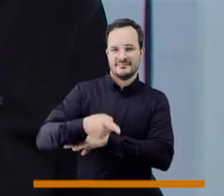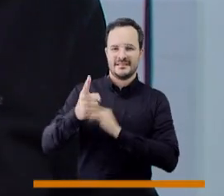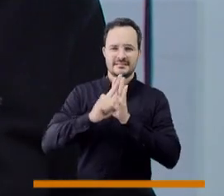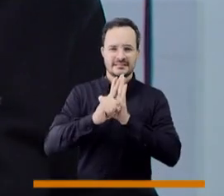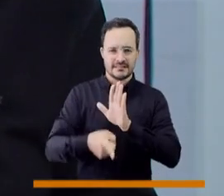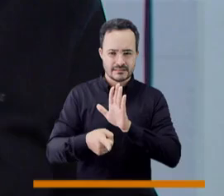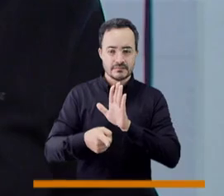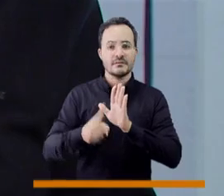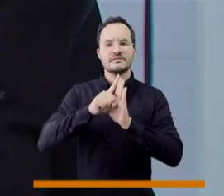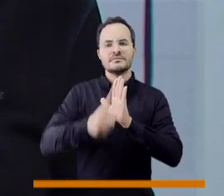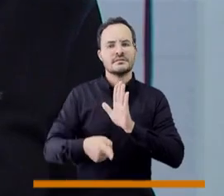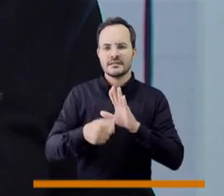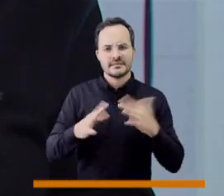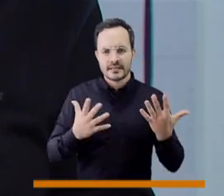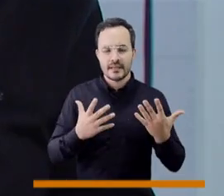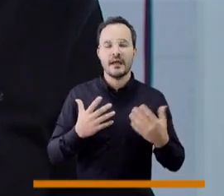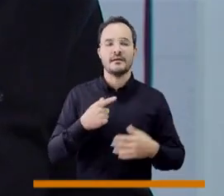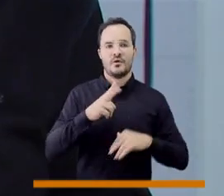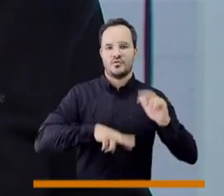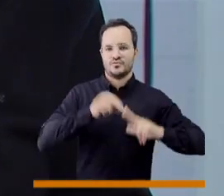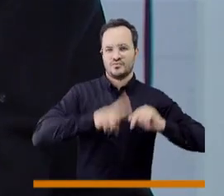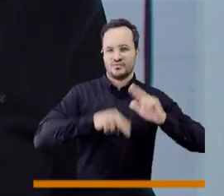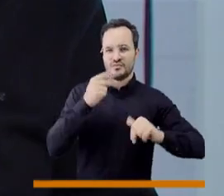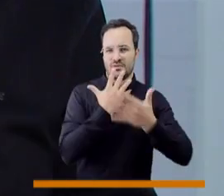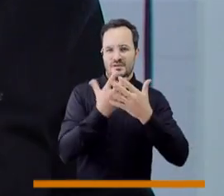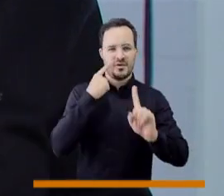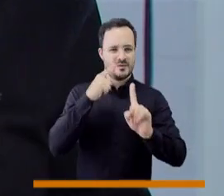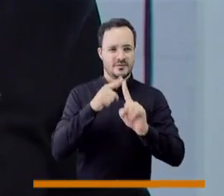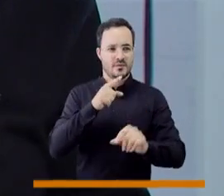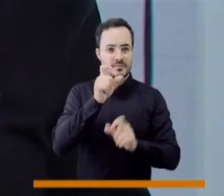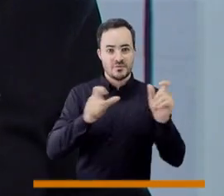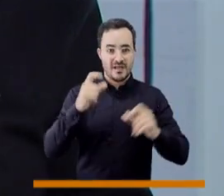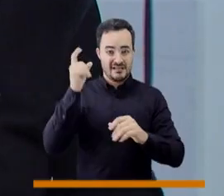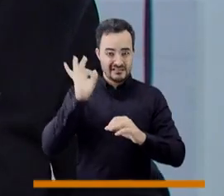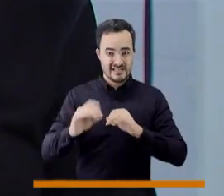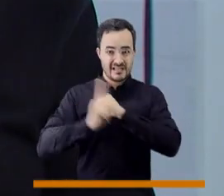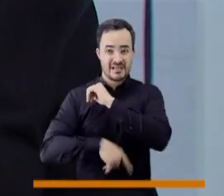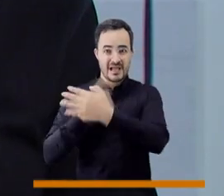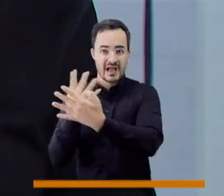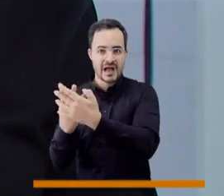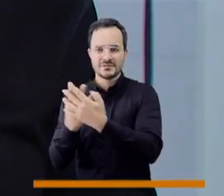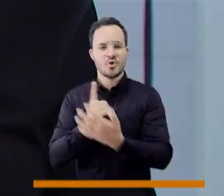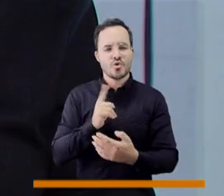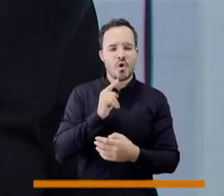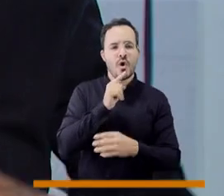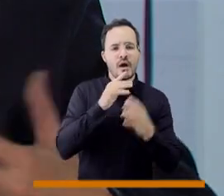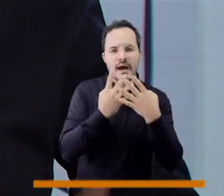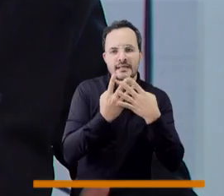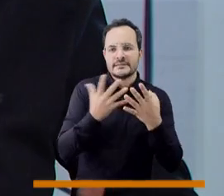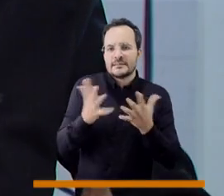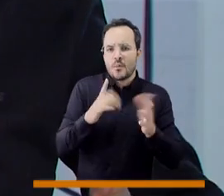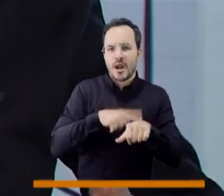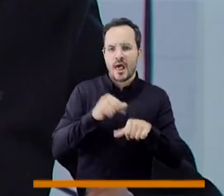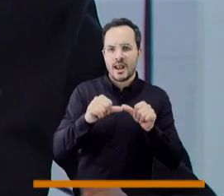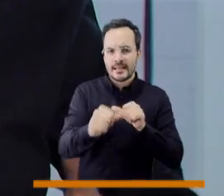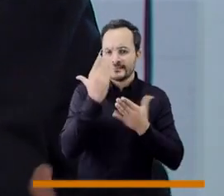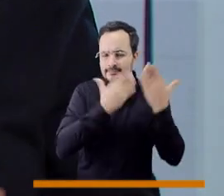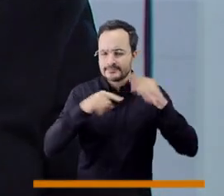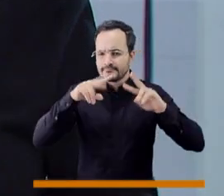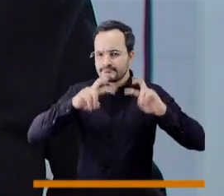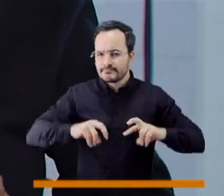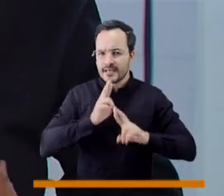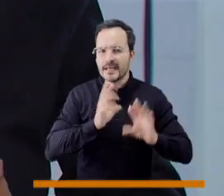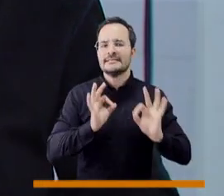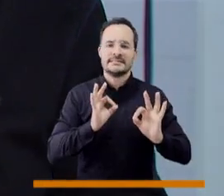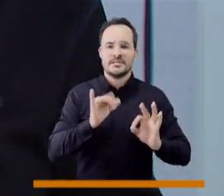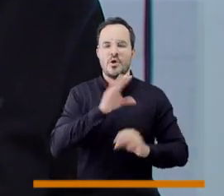la Corte en materia de construir la cárcel para sindicados. Es una obligación, pero además